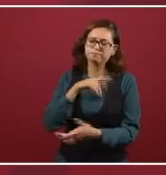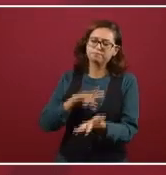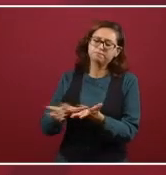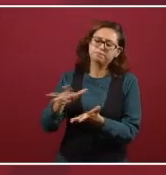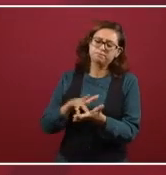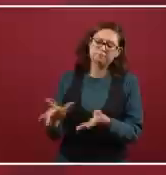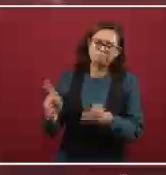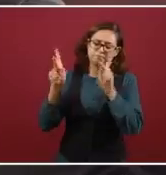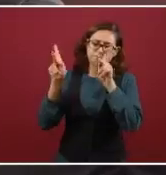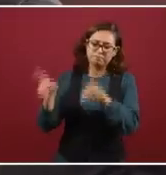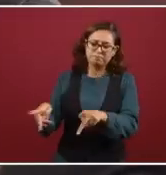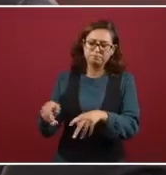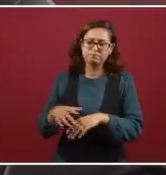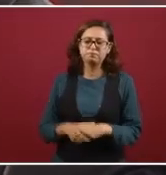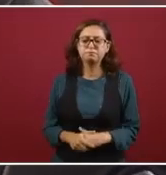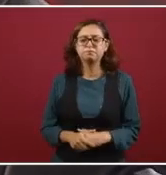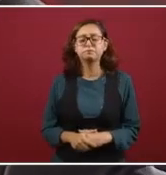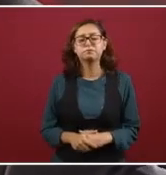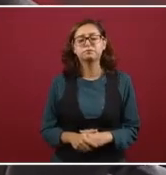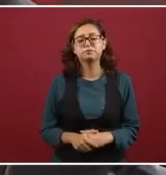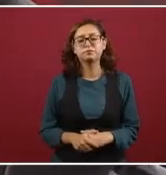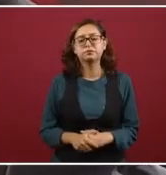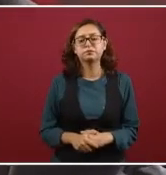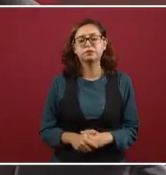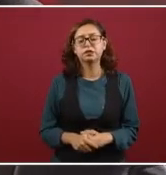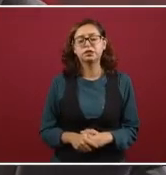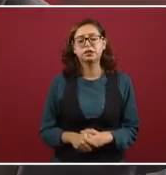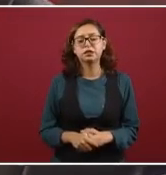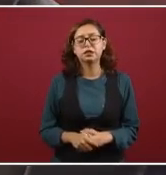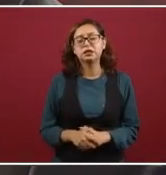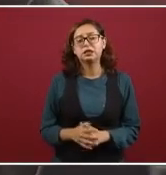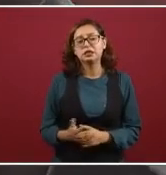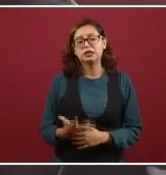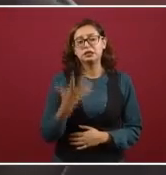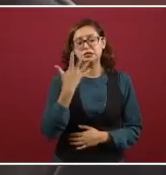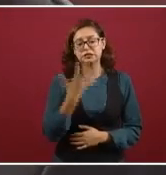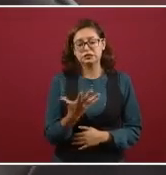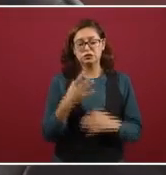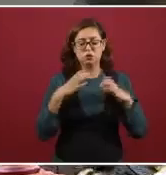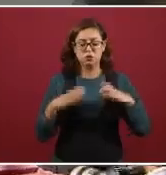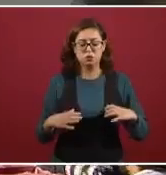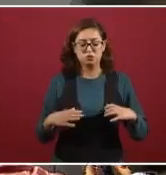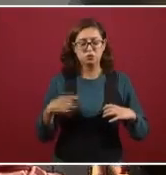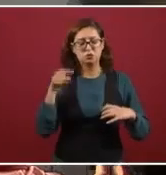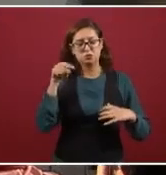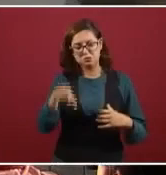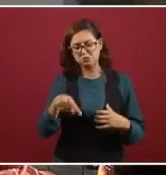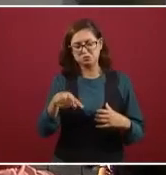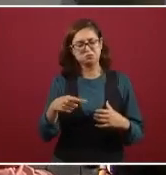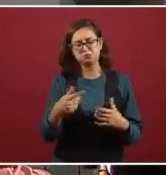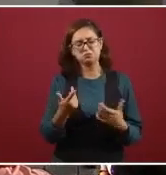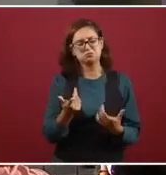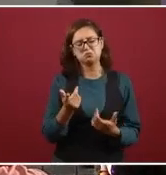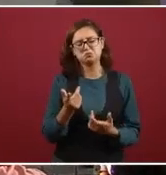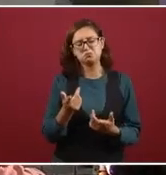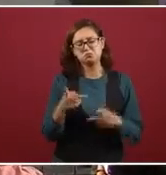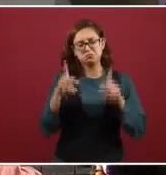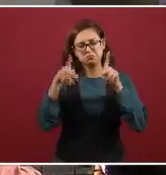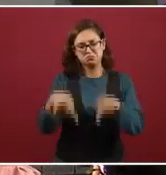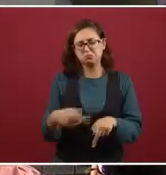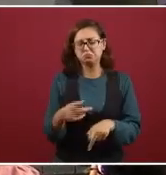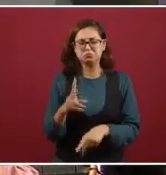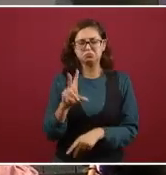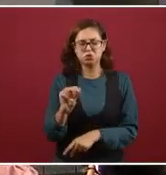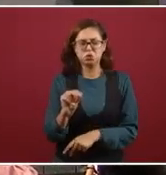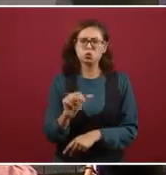5 no van a permanecer en el estado, perdón, en la ciudad de Ciudad Juárez, sino en diferentes ciudades, y 3 servicios funerarios se llevarán a